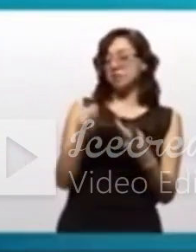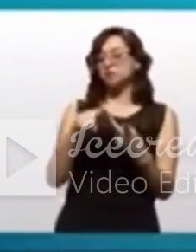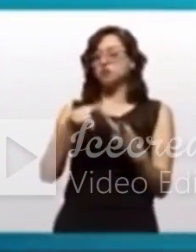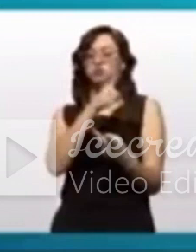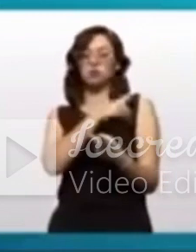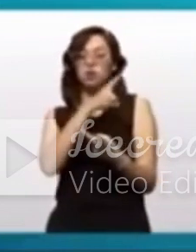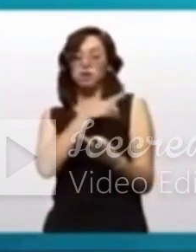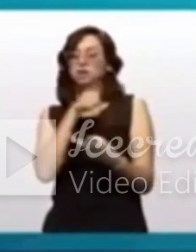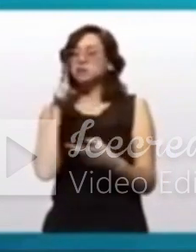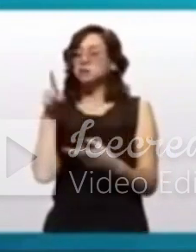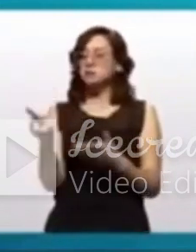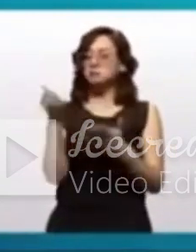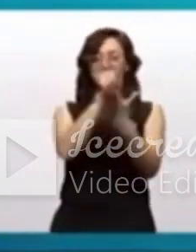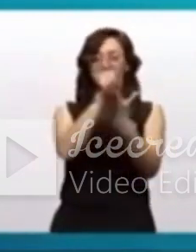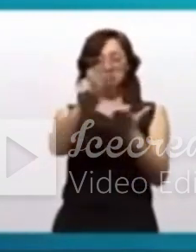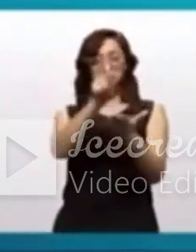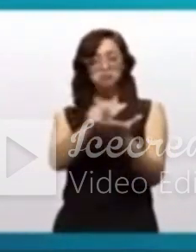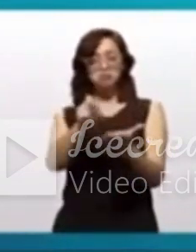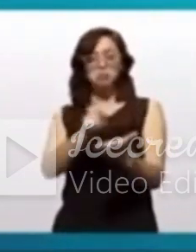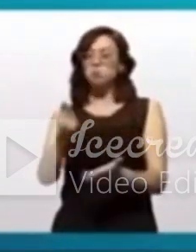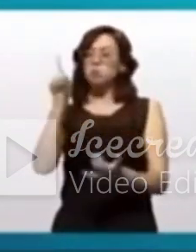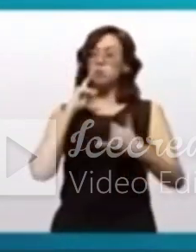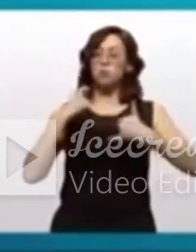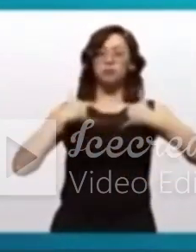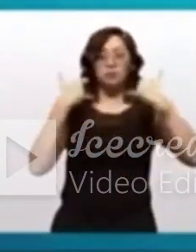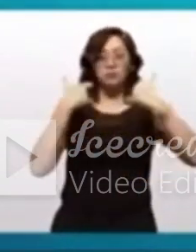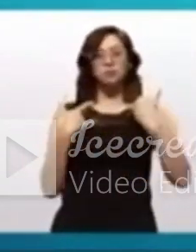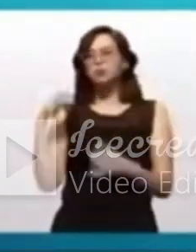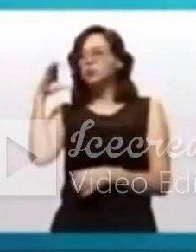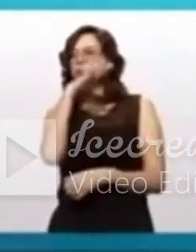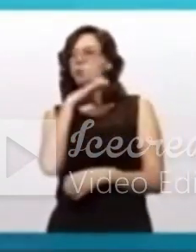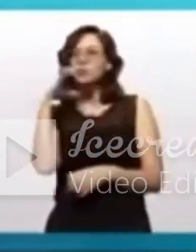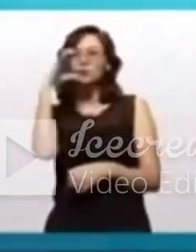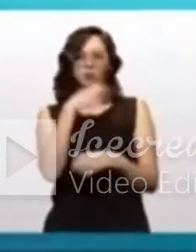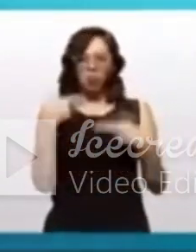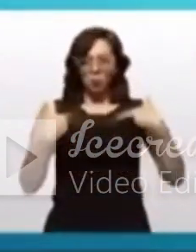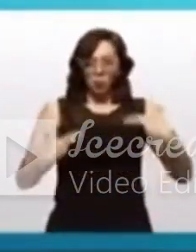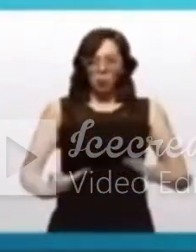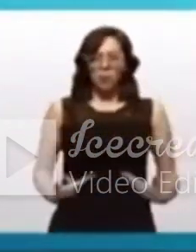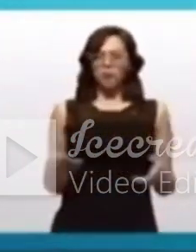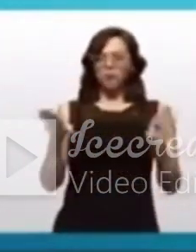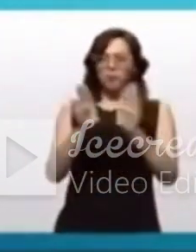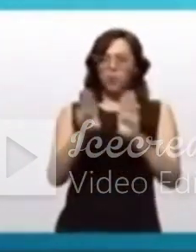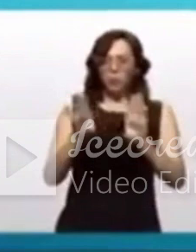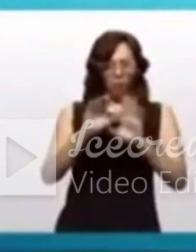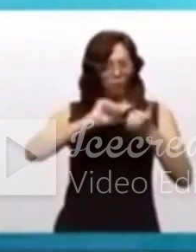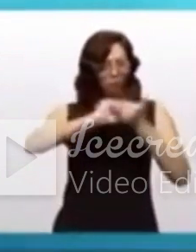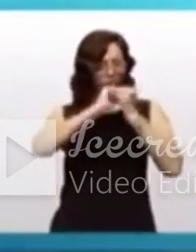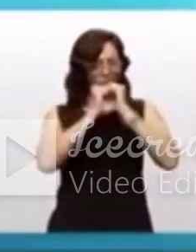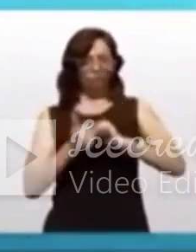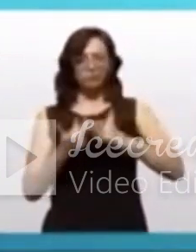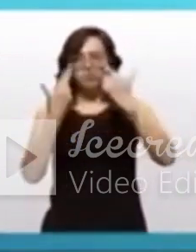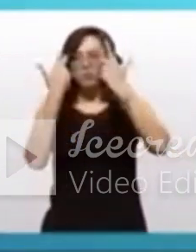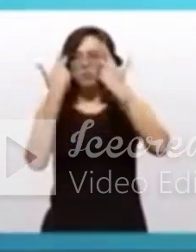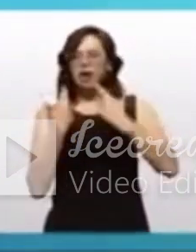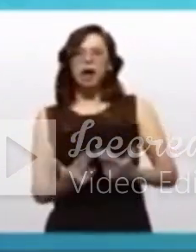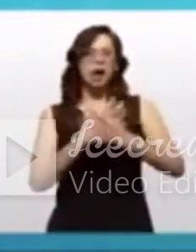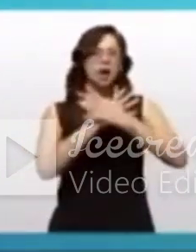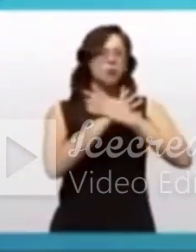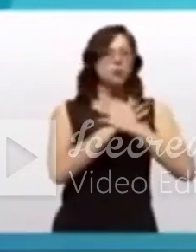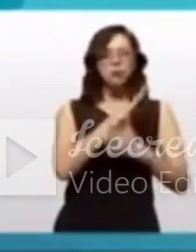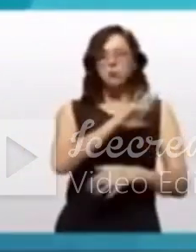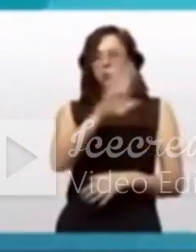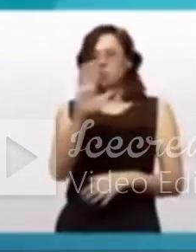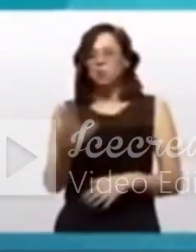aroma místico que evocan la visión de una adolescente curiosa por saber cómo el ser humano se hace frágil y cristaliza frente al amor y la